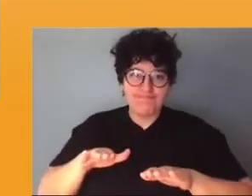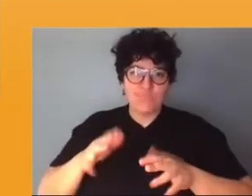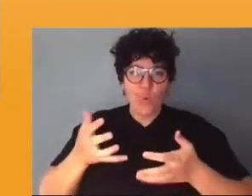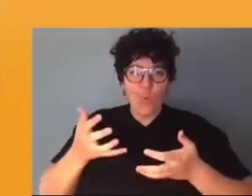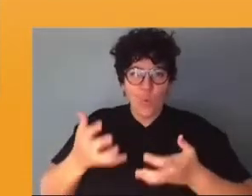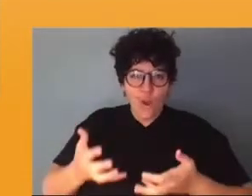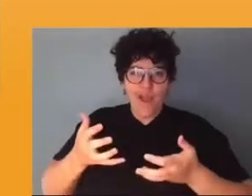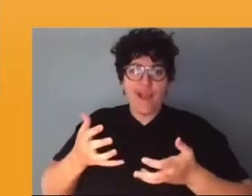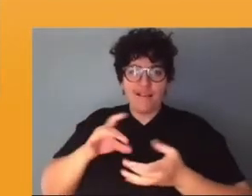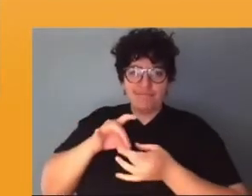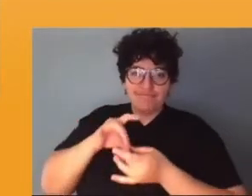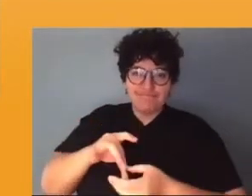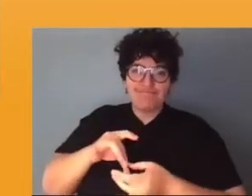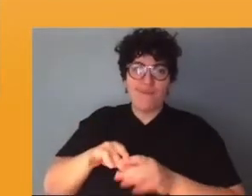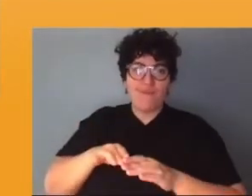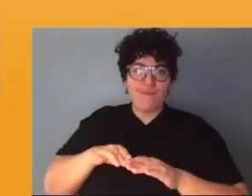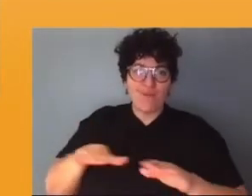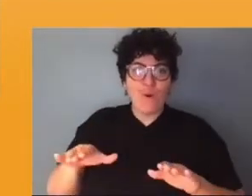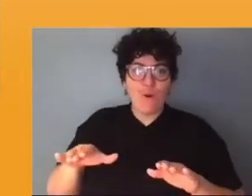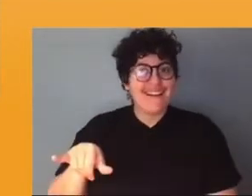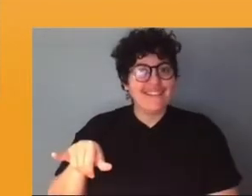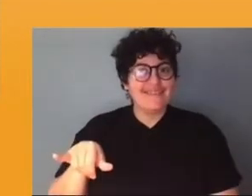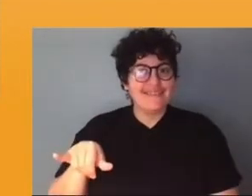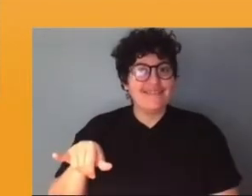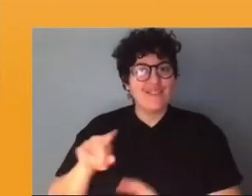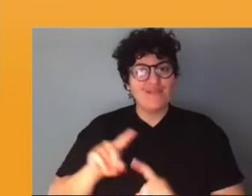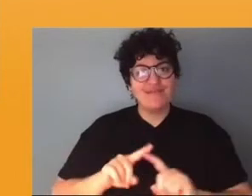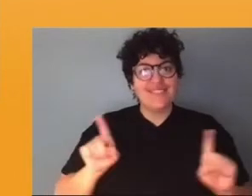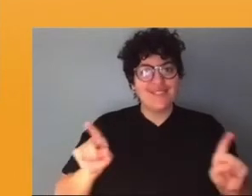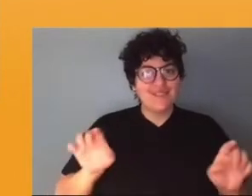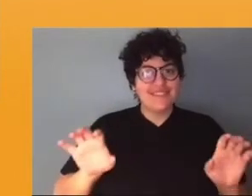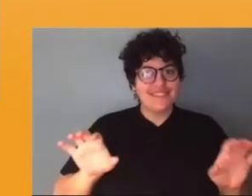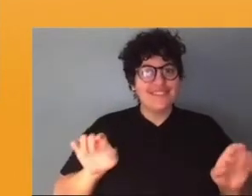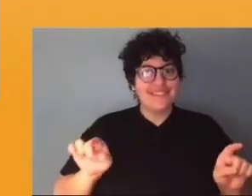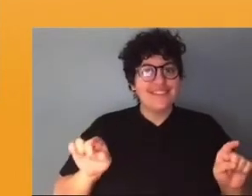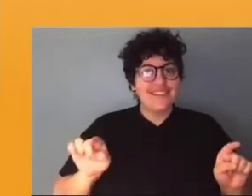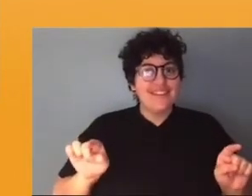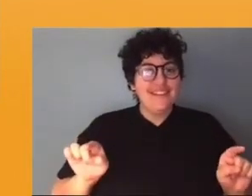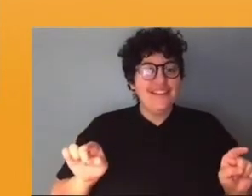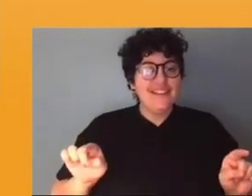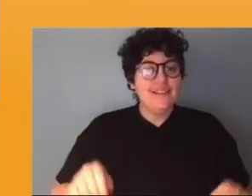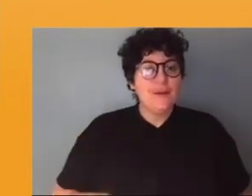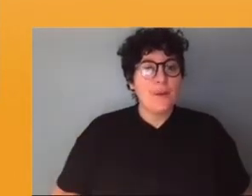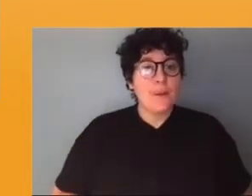tierra, y siempre estamos bailando juntos con la tierra.